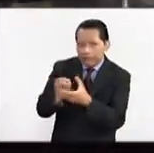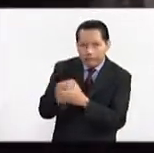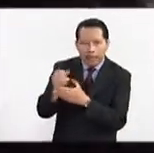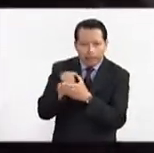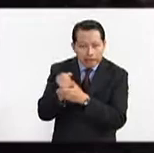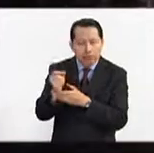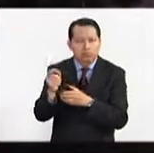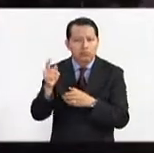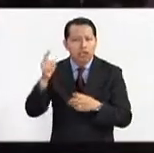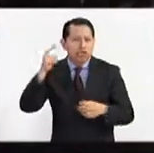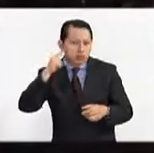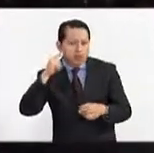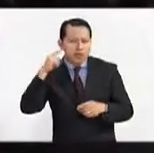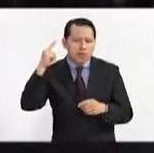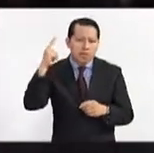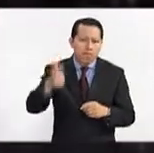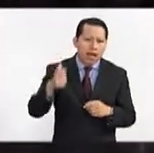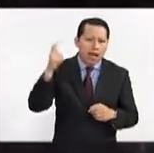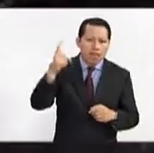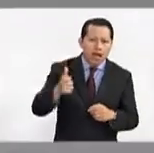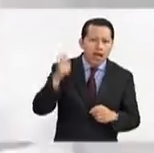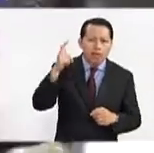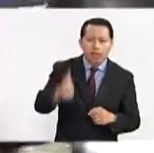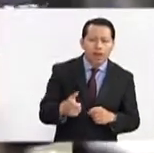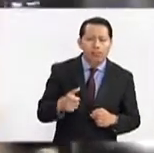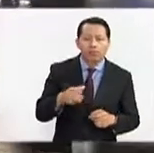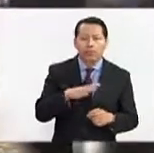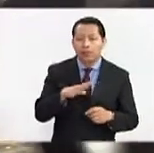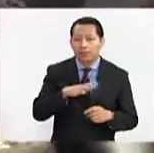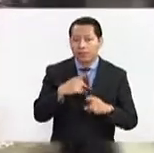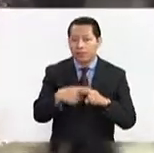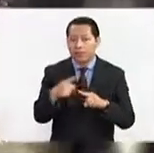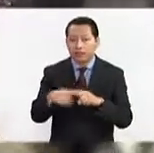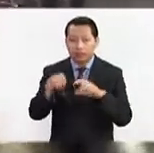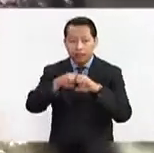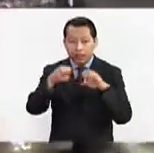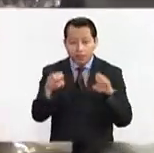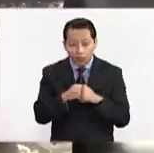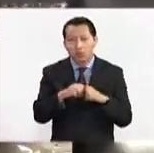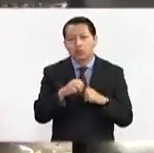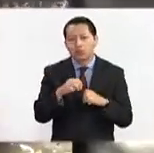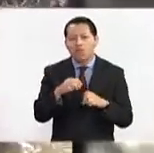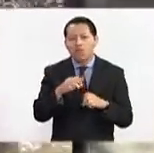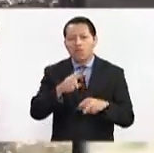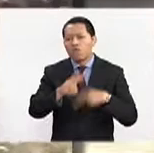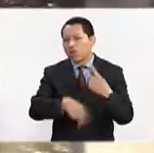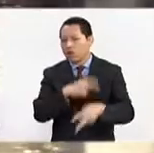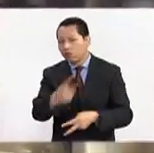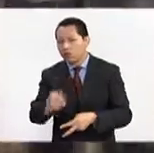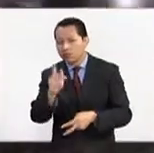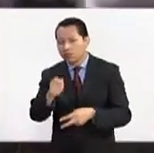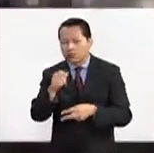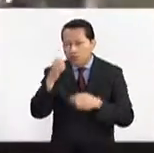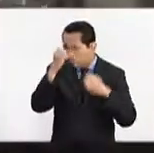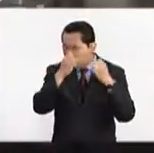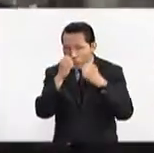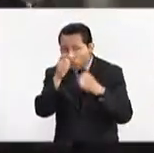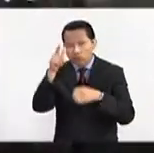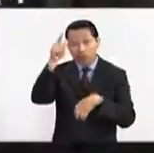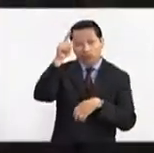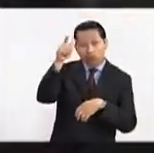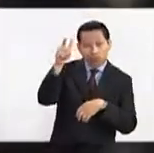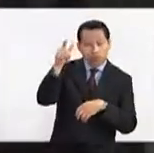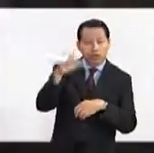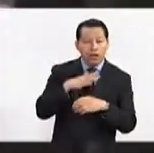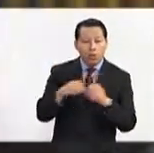continuaban escuchándose las detonaciones. Varios equipos tácticos fueron enviados a la escena, identificaron al atacante y lo sometieron dentro